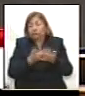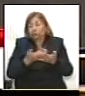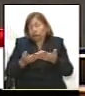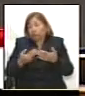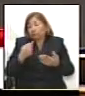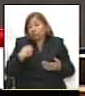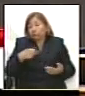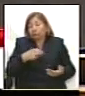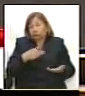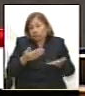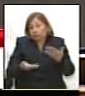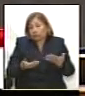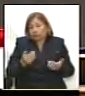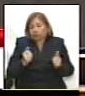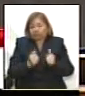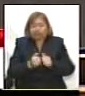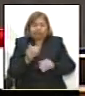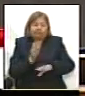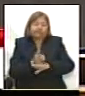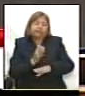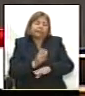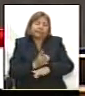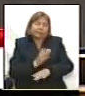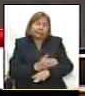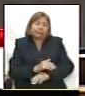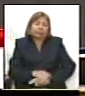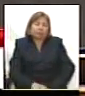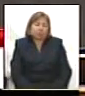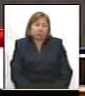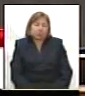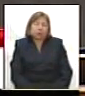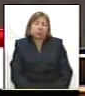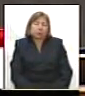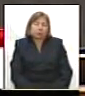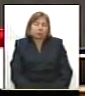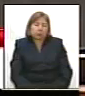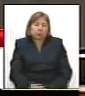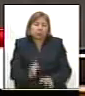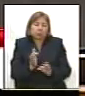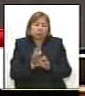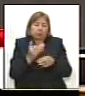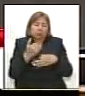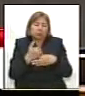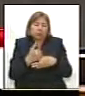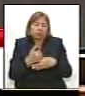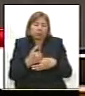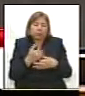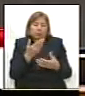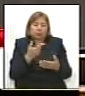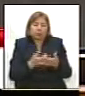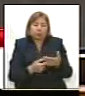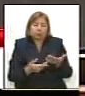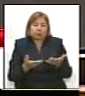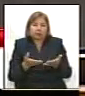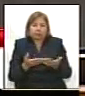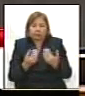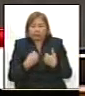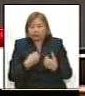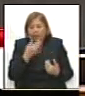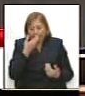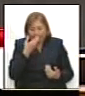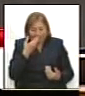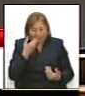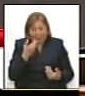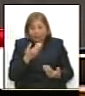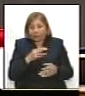estaría contribuyendo con el desarrollo de la localidad, pues se formaría un corredor que sustente el turismo